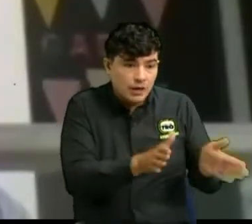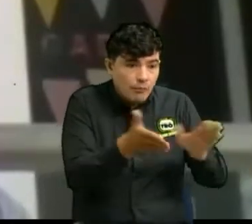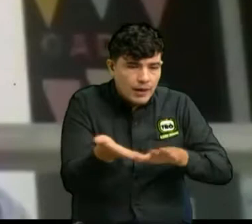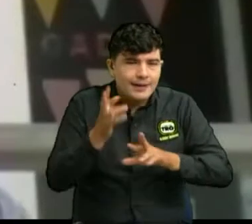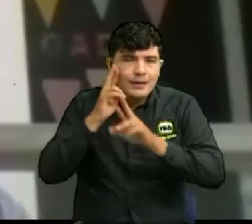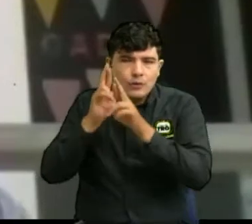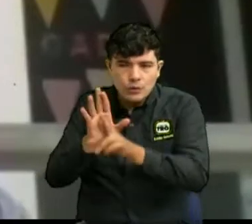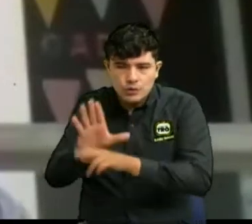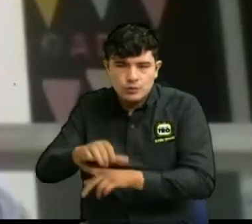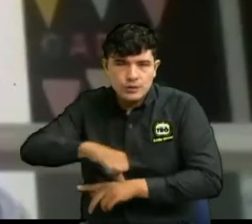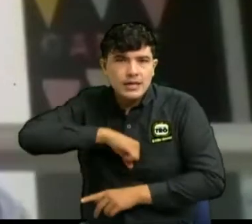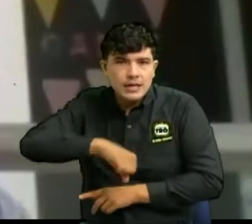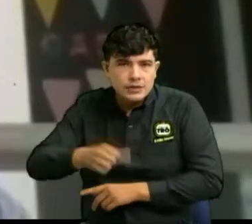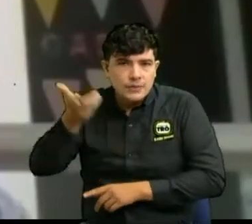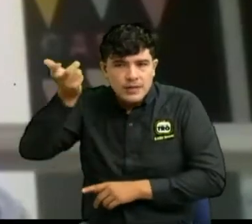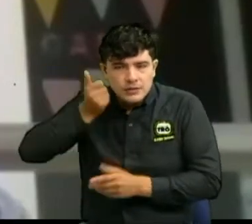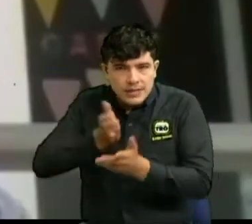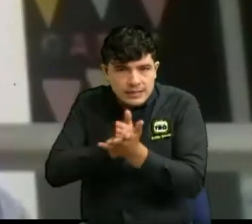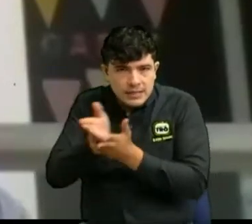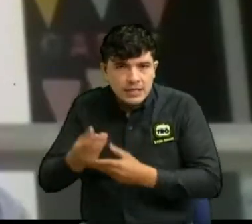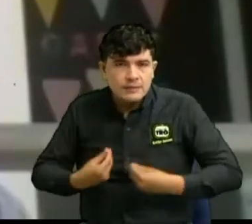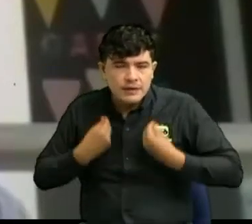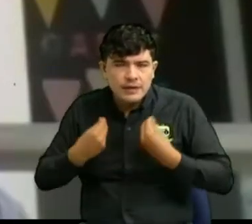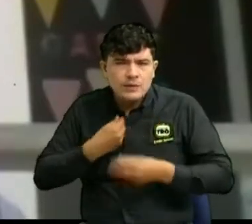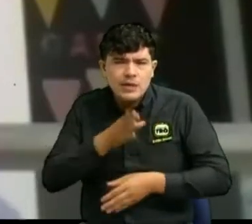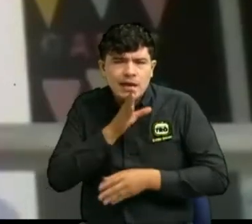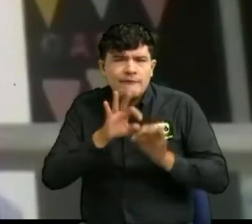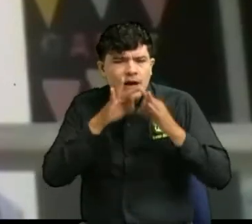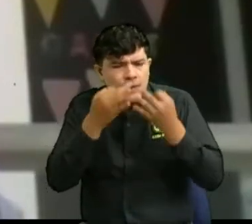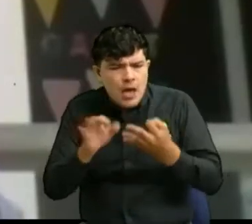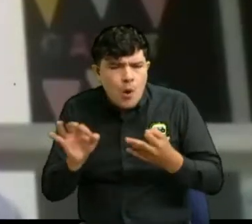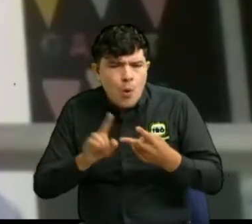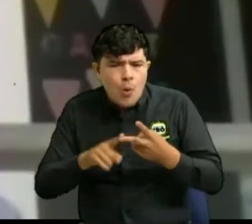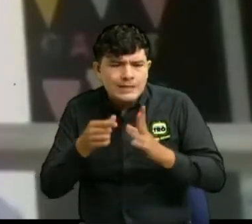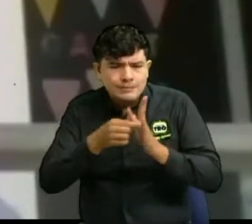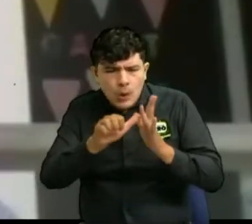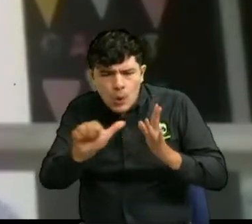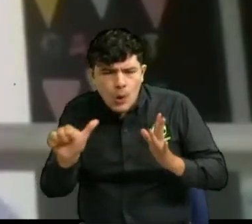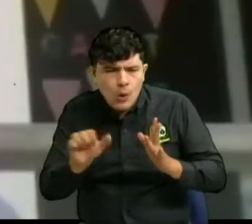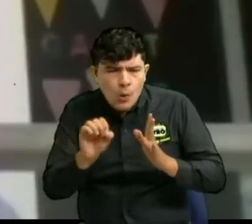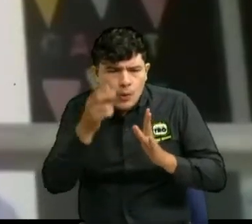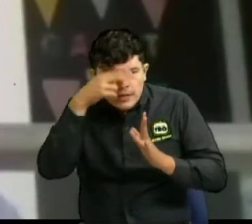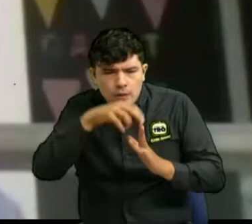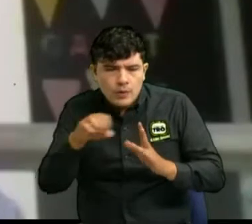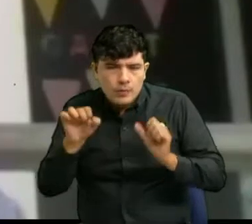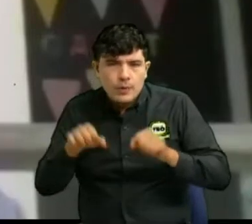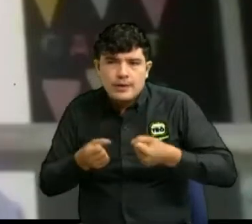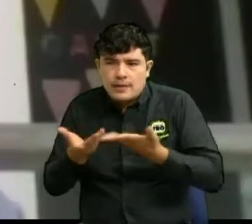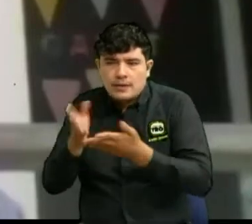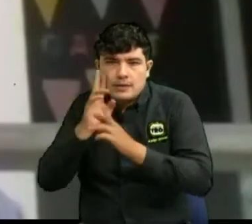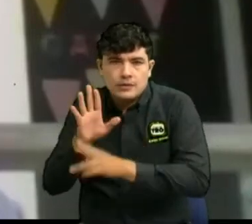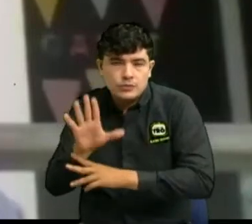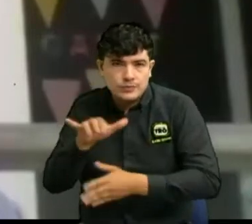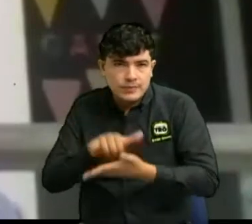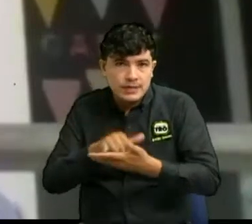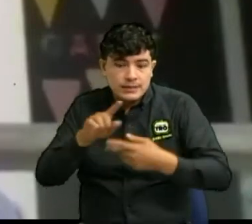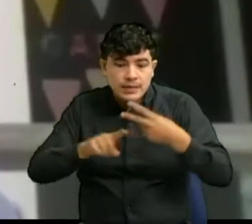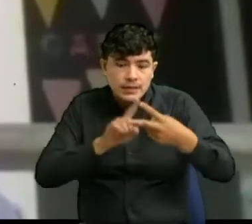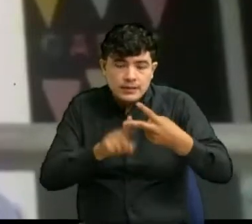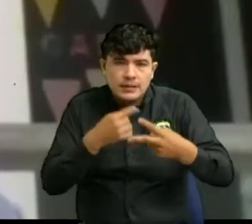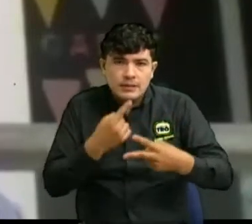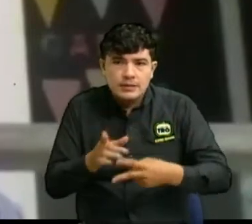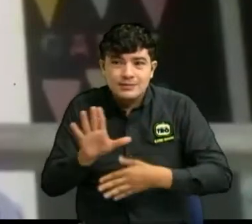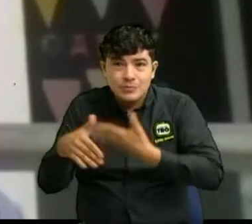como afiliado, porque tenía la pensión o tenía las semanas. Ese punto queda resuelto. Segundo, él dice, archivaron